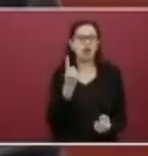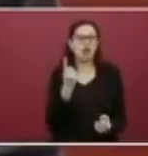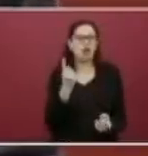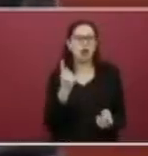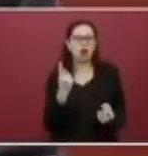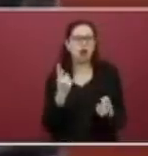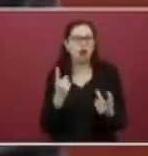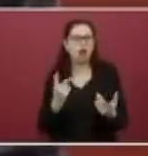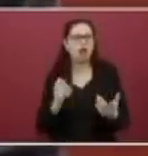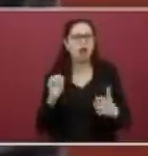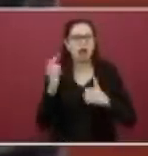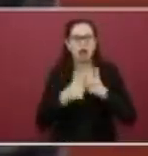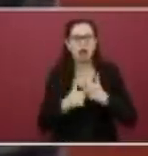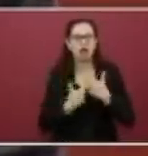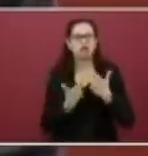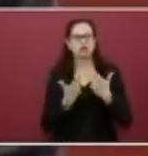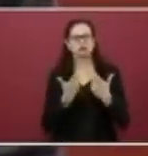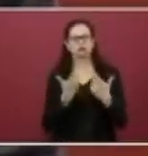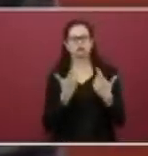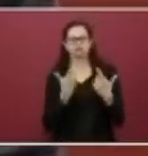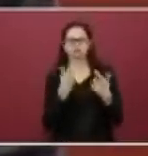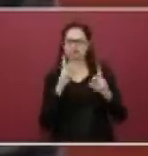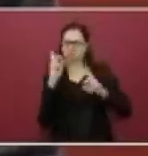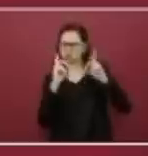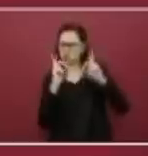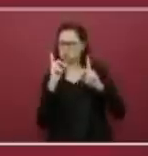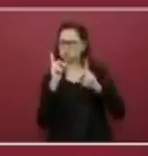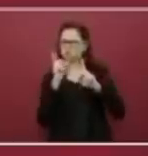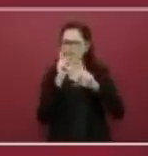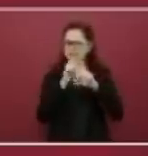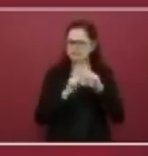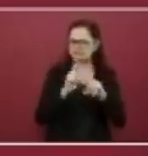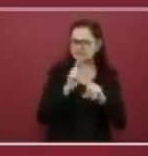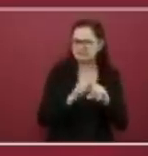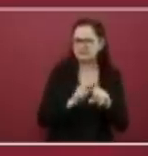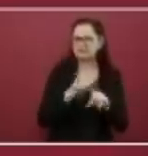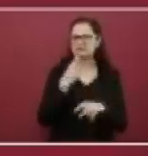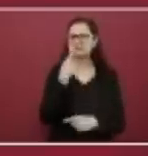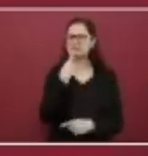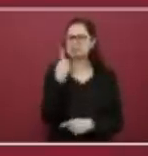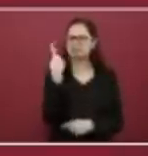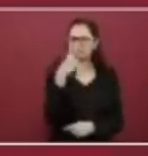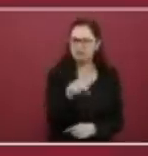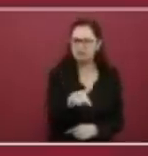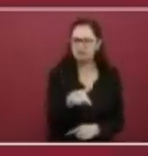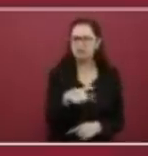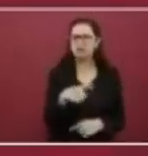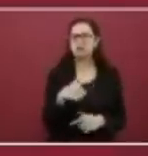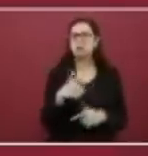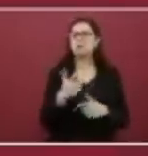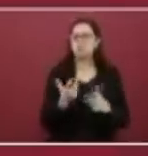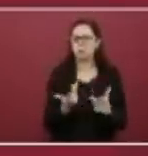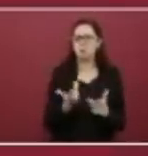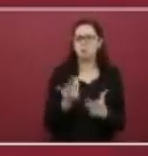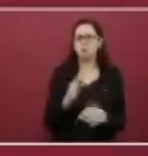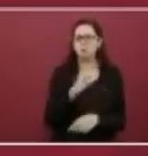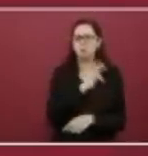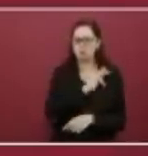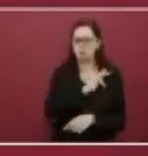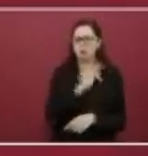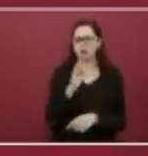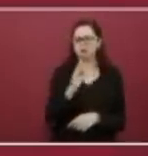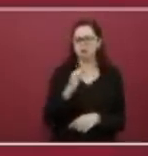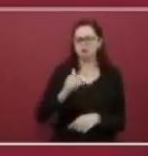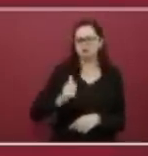crítica cuestionamiento denuncia se pueda todavía